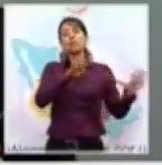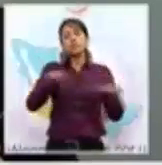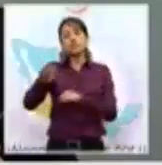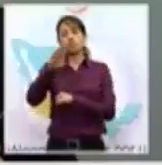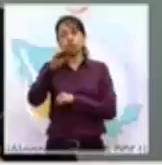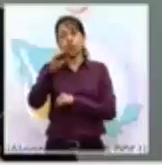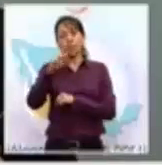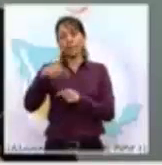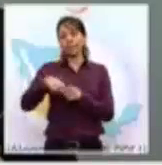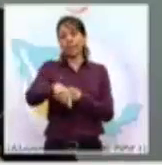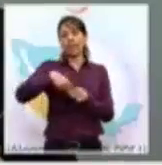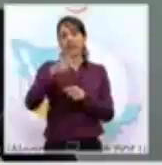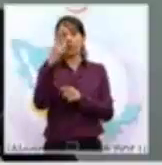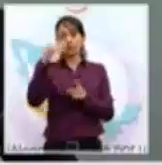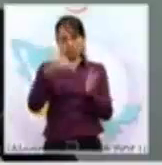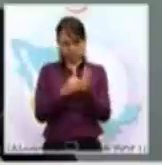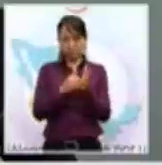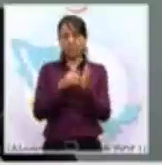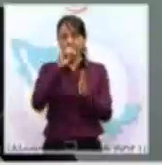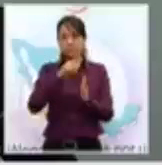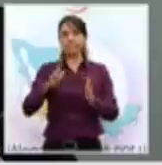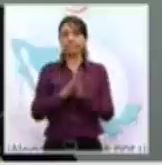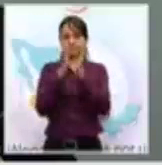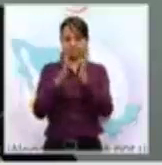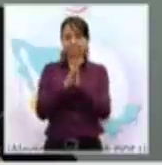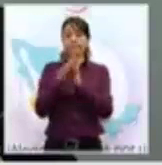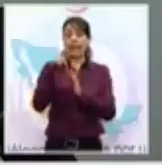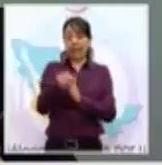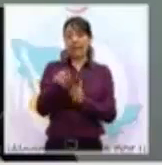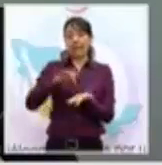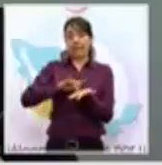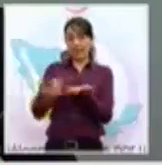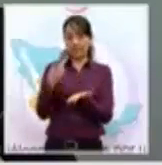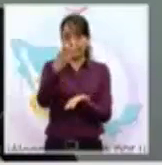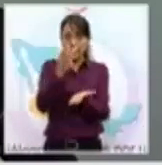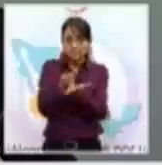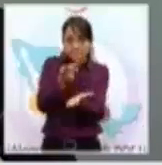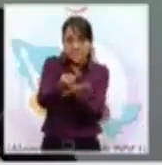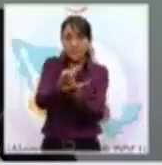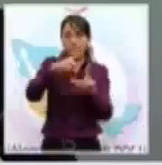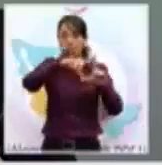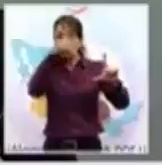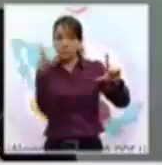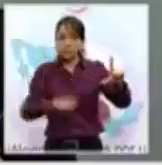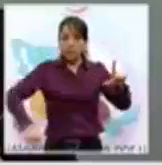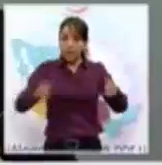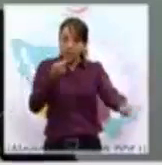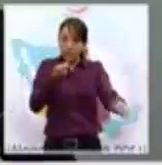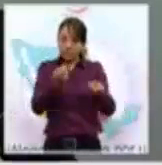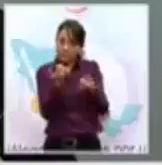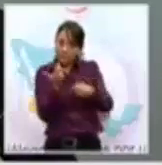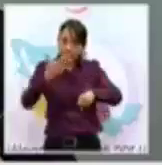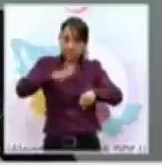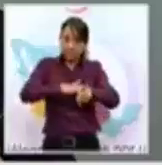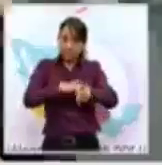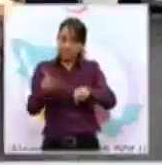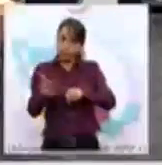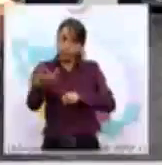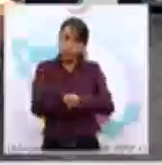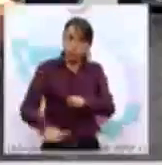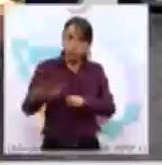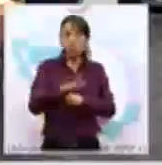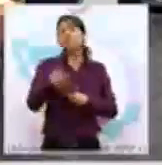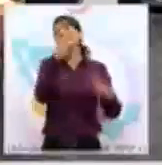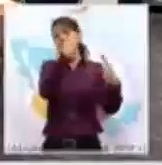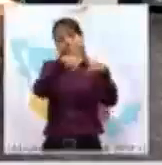2000. Institución que le otorgó en 1990 el Premio Nacional de Administración Pública, entre otras actividades,